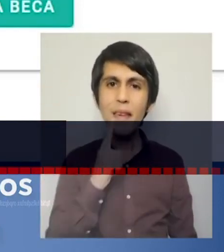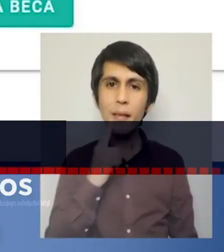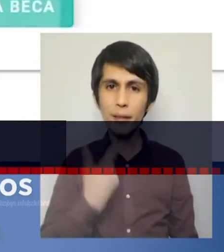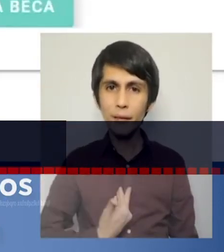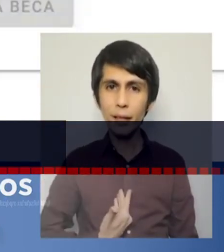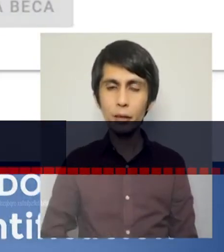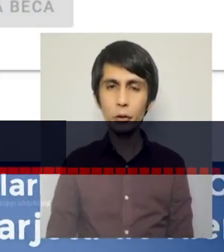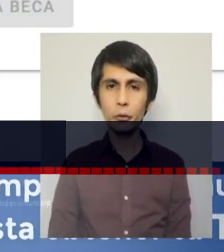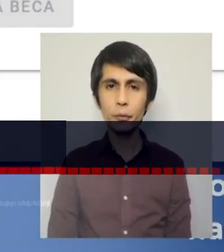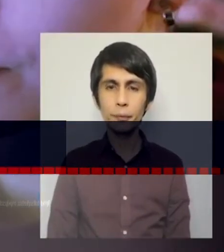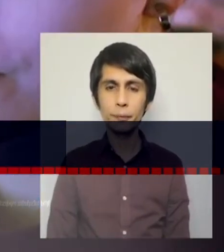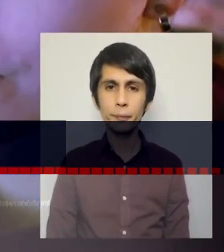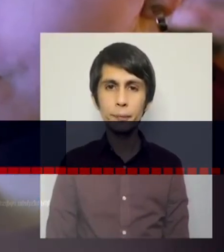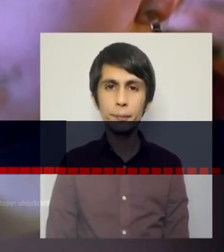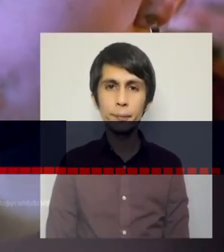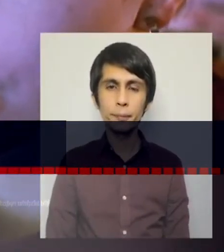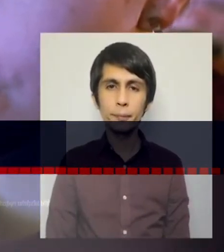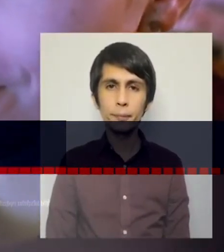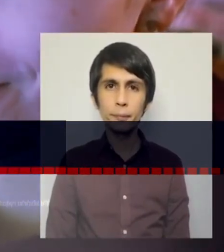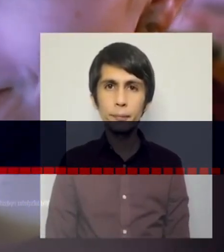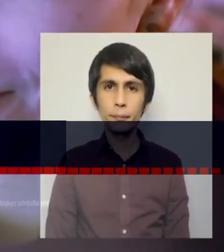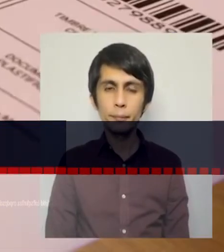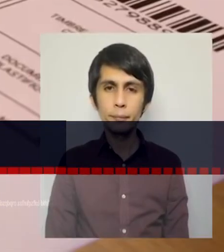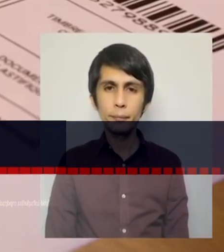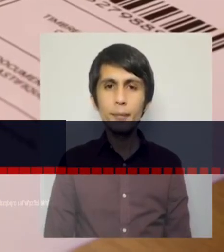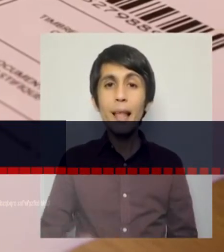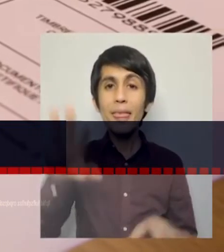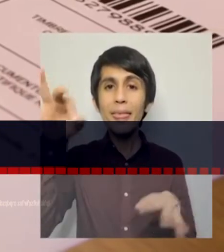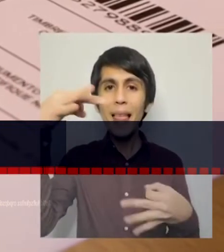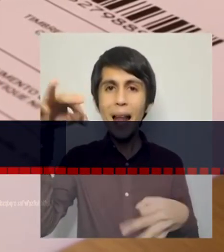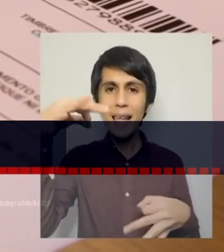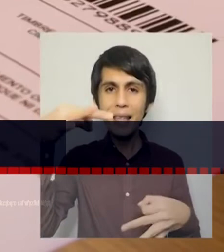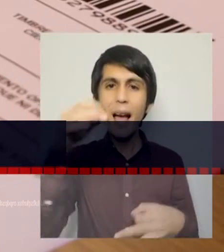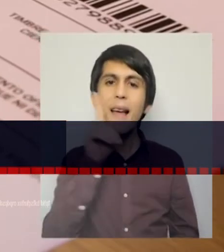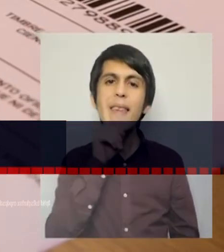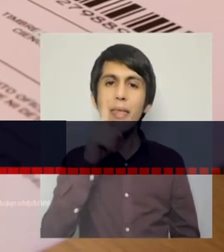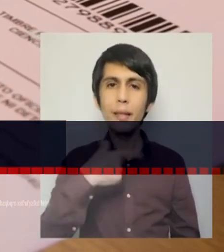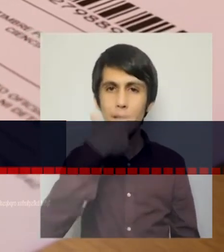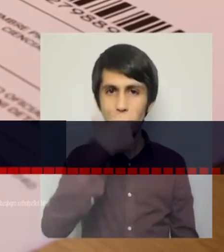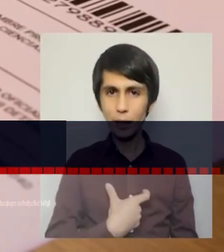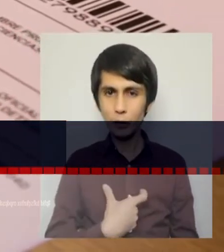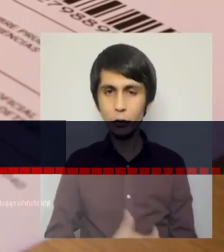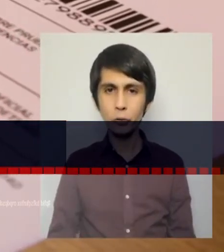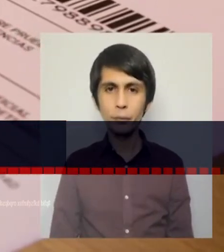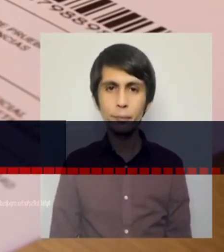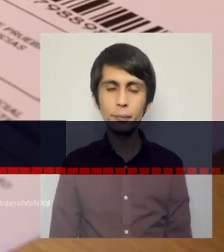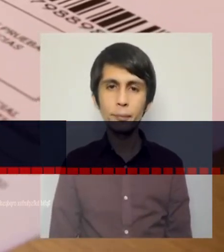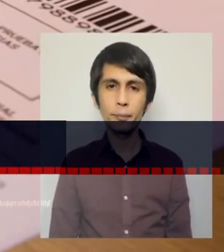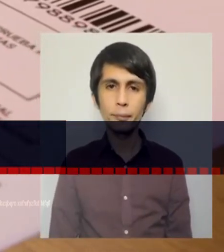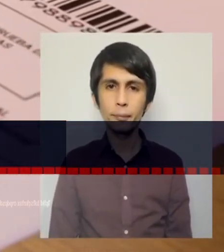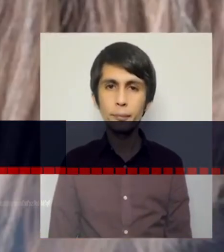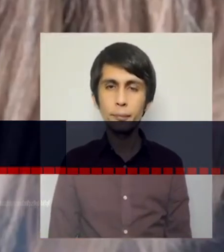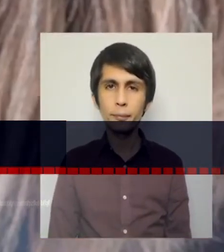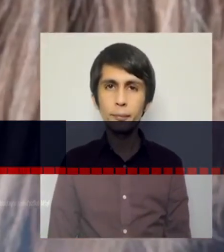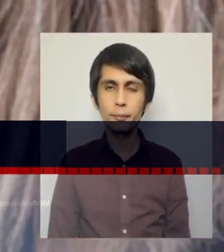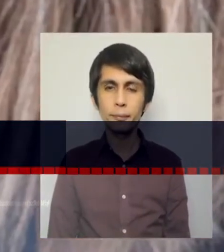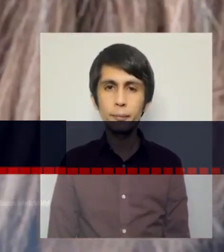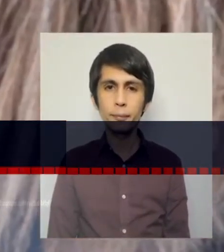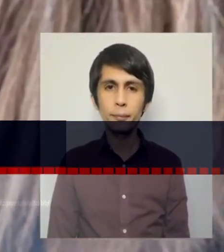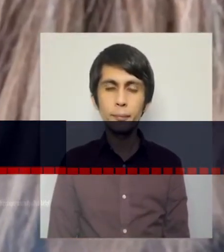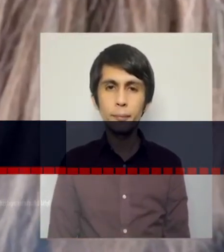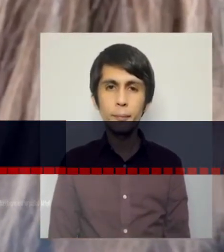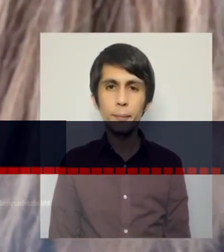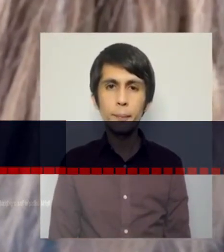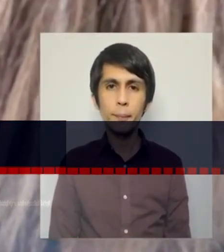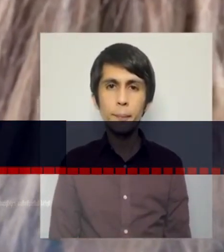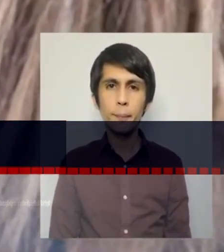o identificador provisorio escolar, conocido como IP. Para la tranquilidad de los estudiantes y personal que participará en los días